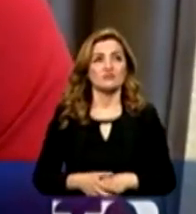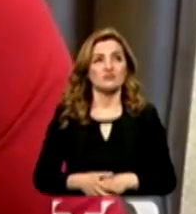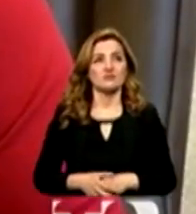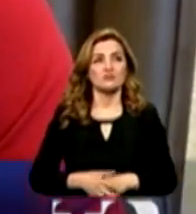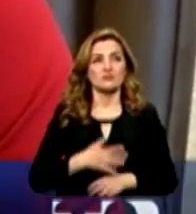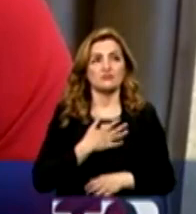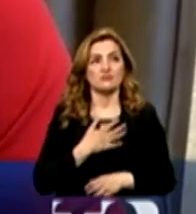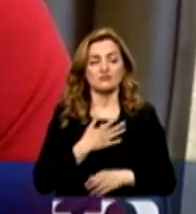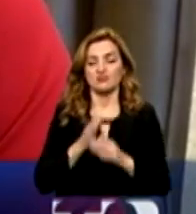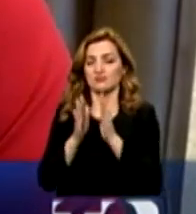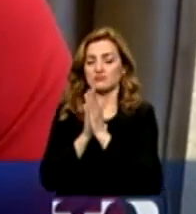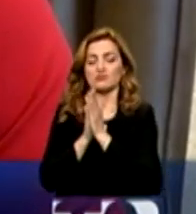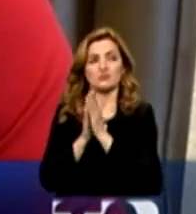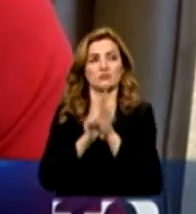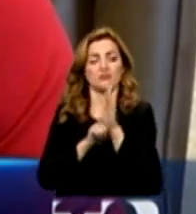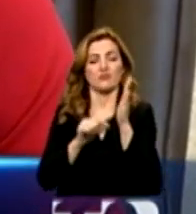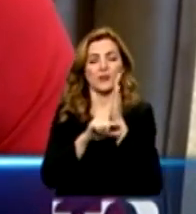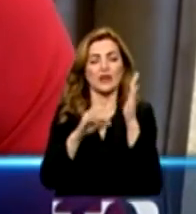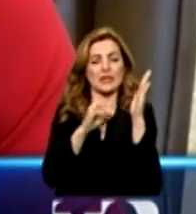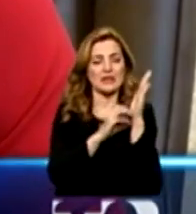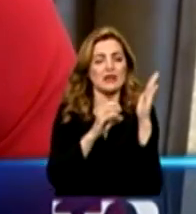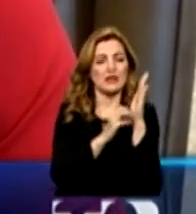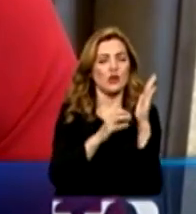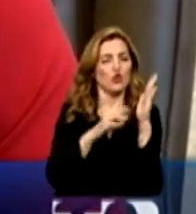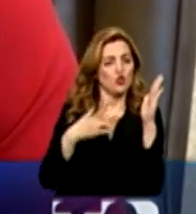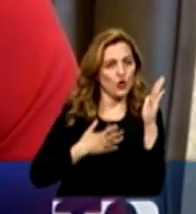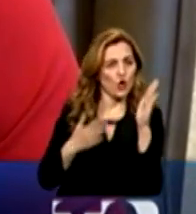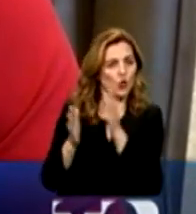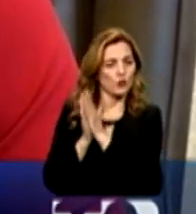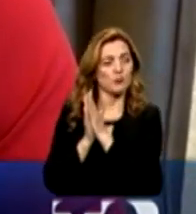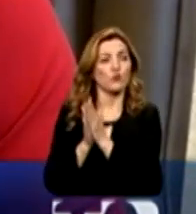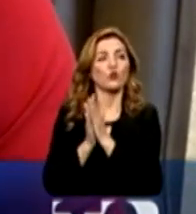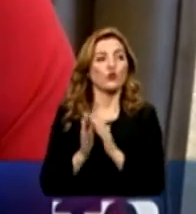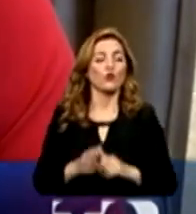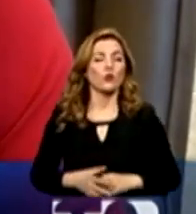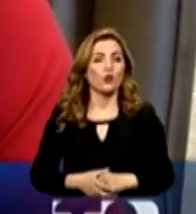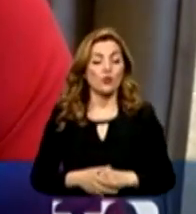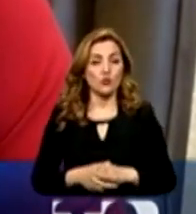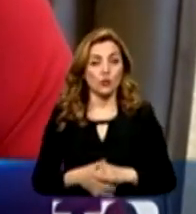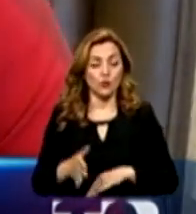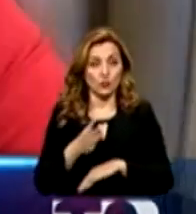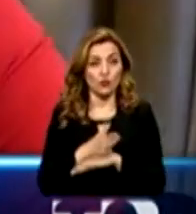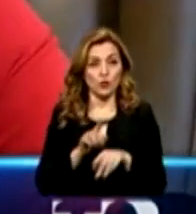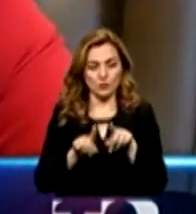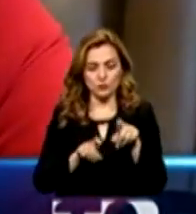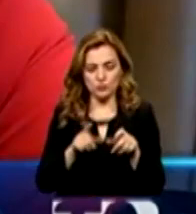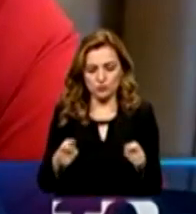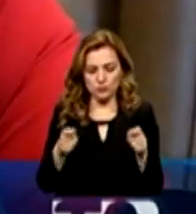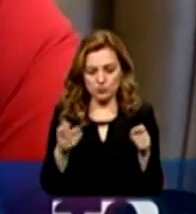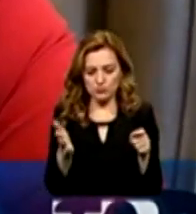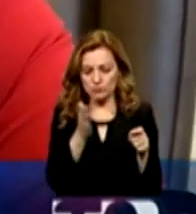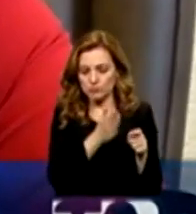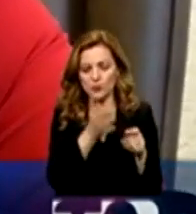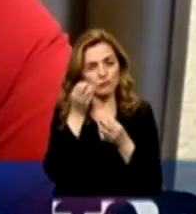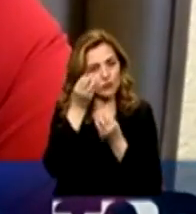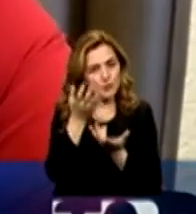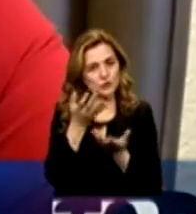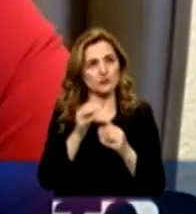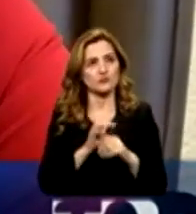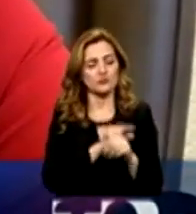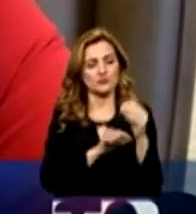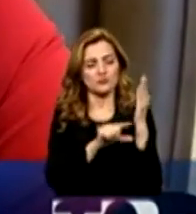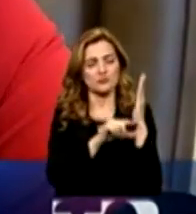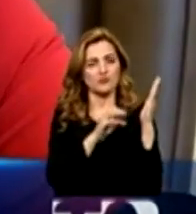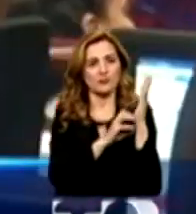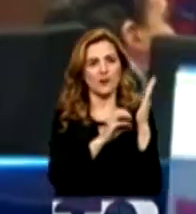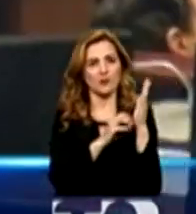el grillete en el primer caso, es en base a lo que nosotros tenemos en el expediente. La eficiencia o no de este grillete ya no